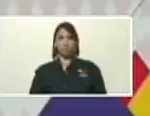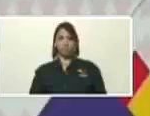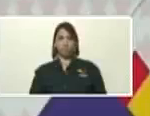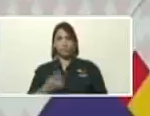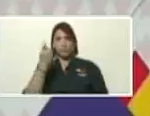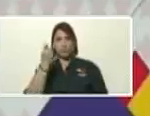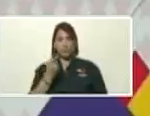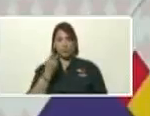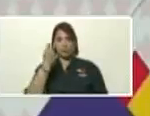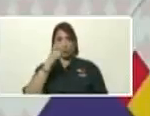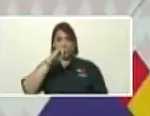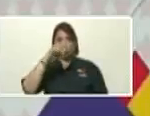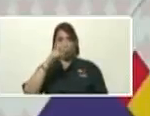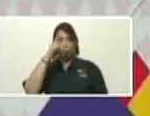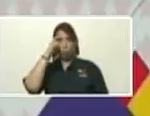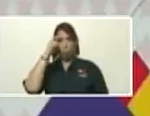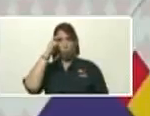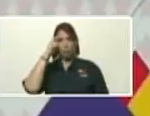Diputado Jorge Rodríguez,